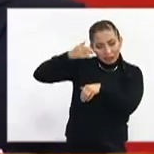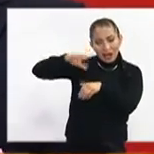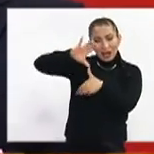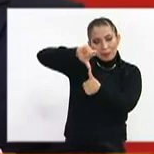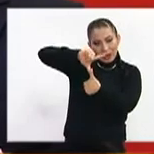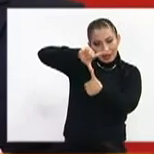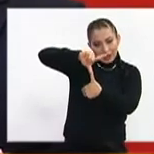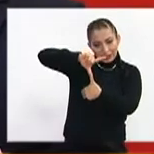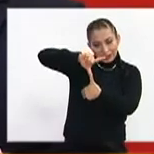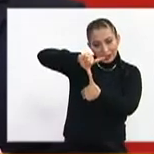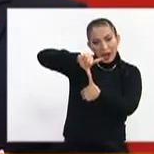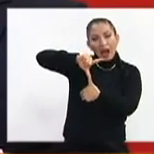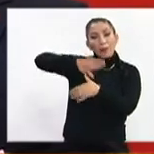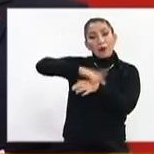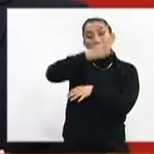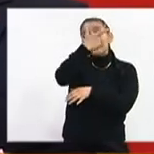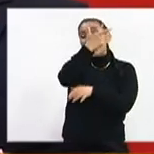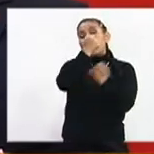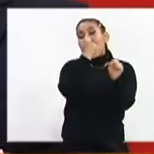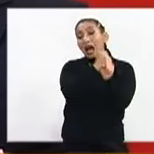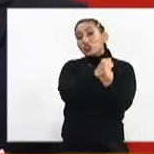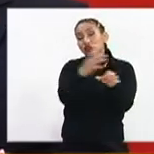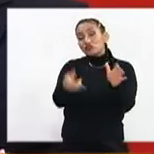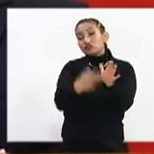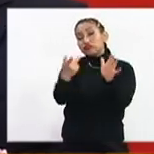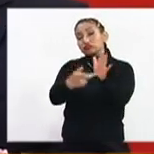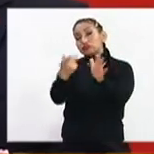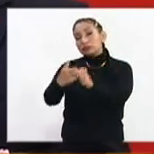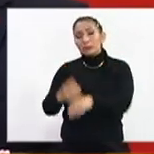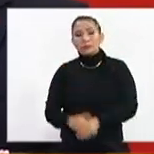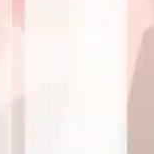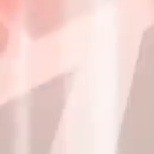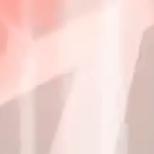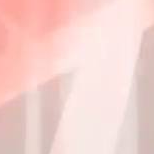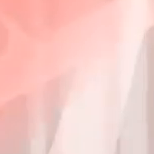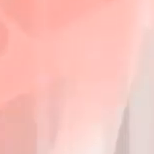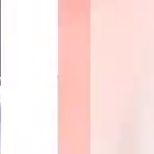en América Latina por 7 años consecutivos.